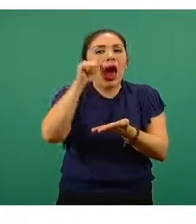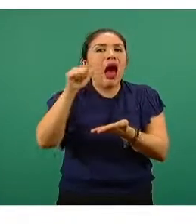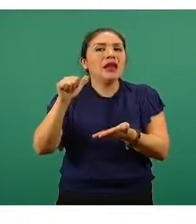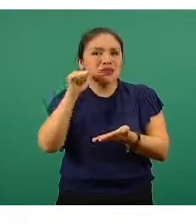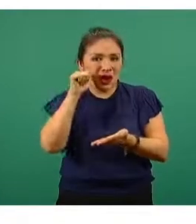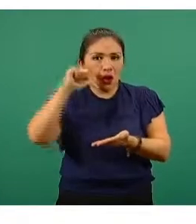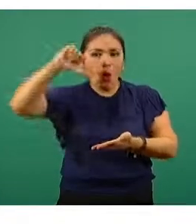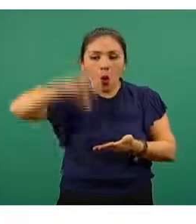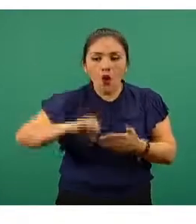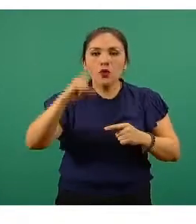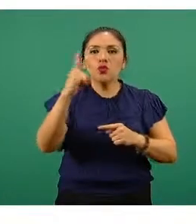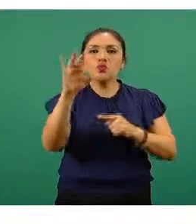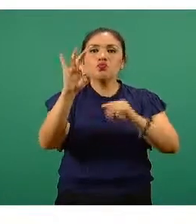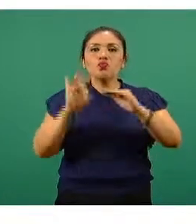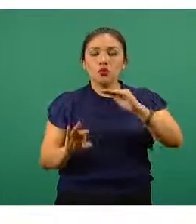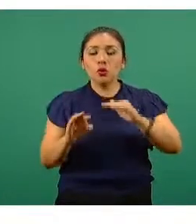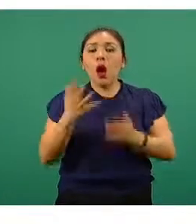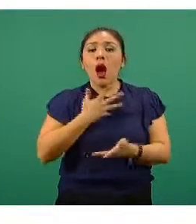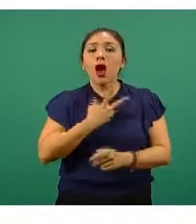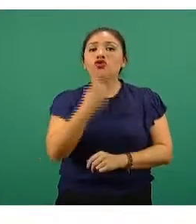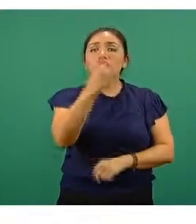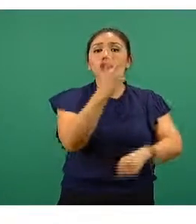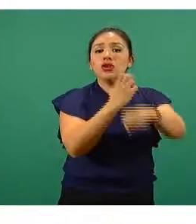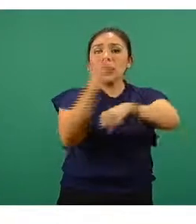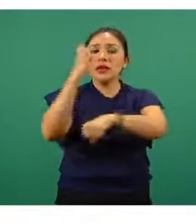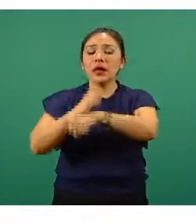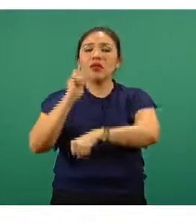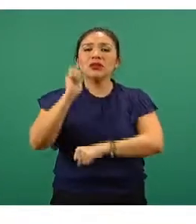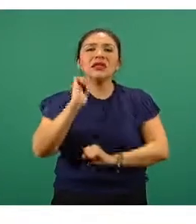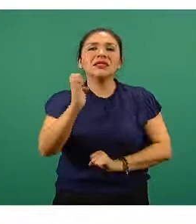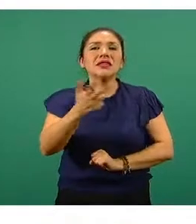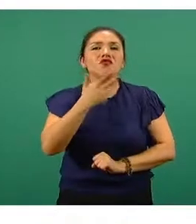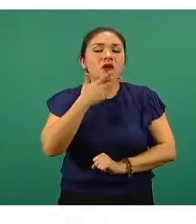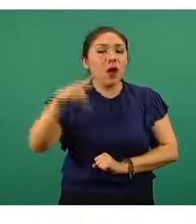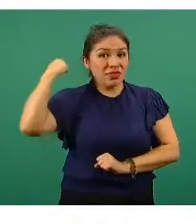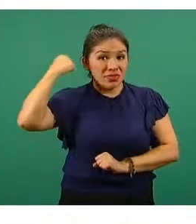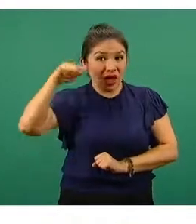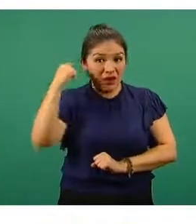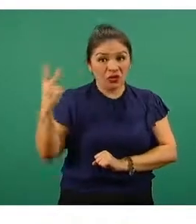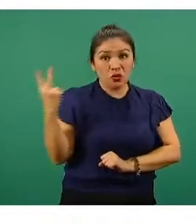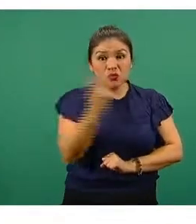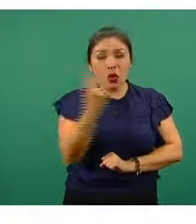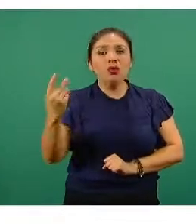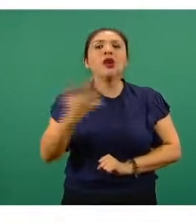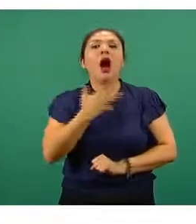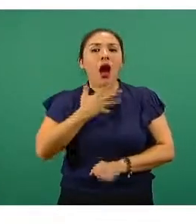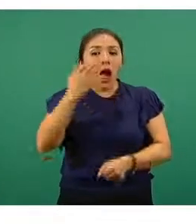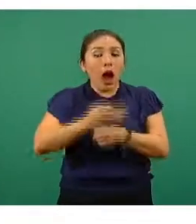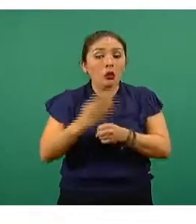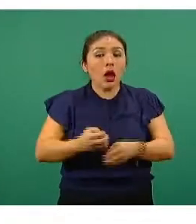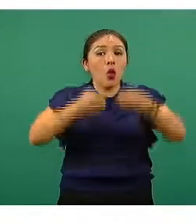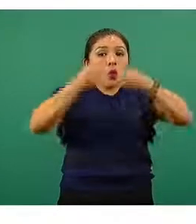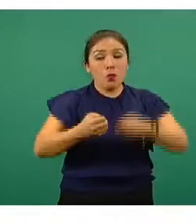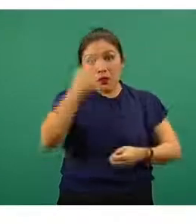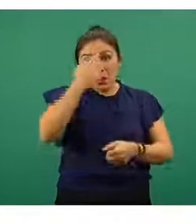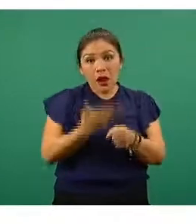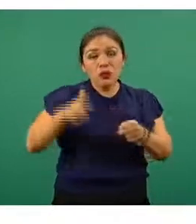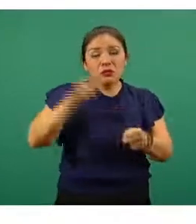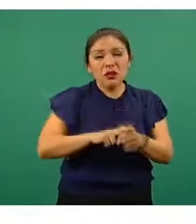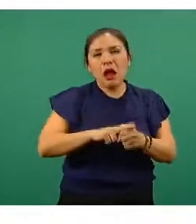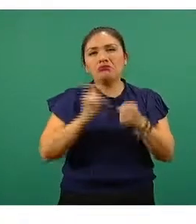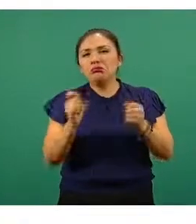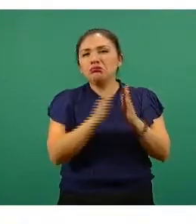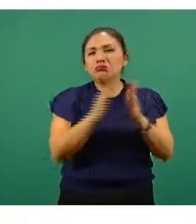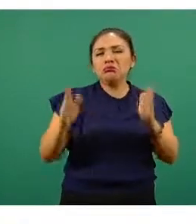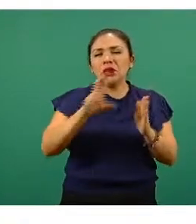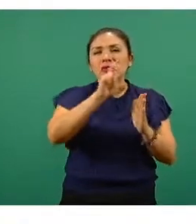día de ayer. Solo dos entidades federativas, que son Chihuahua y Tabasco, tienen una ocupación hospitalaria entre